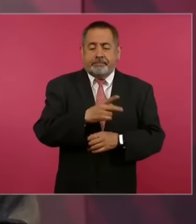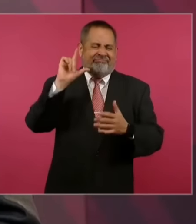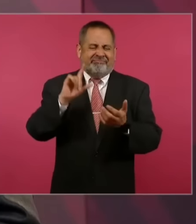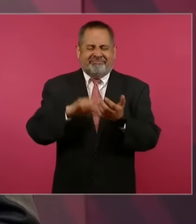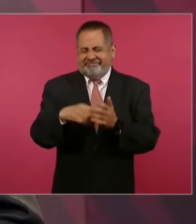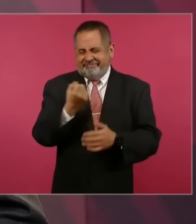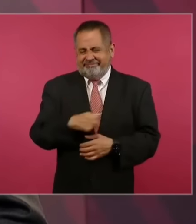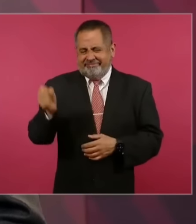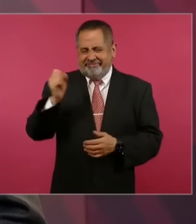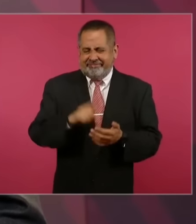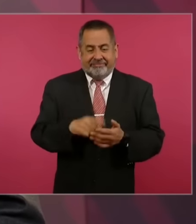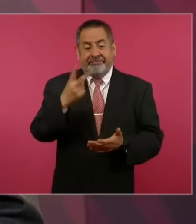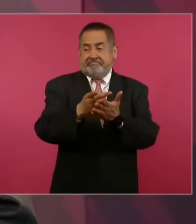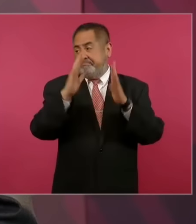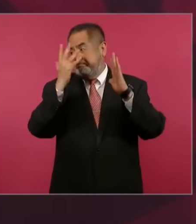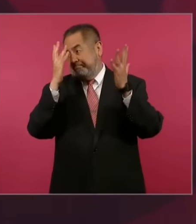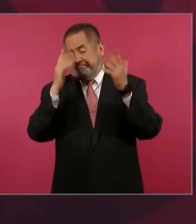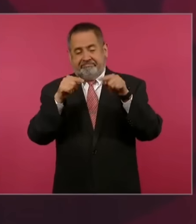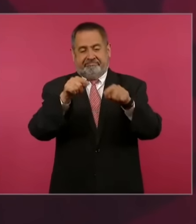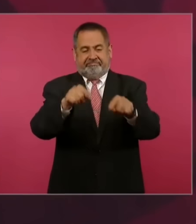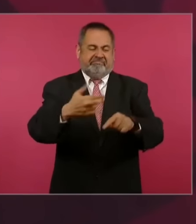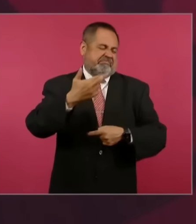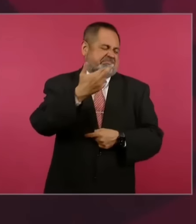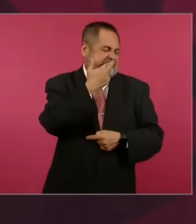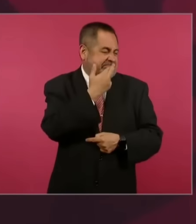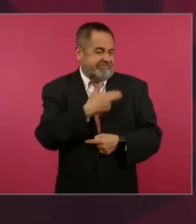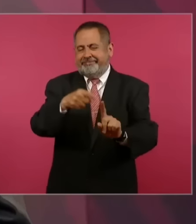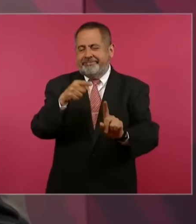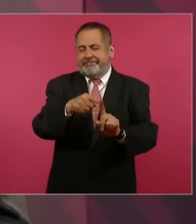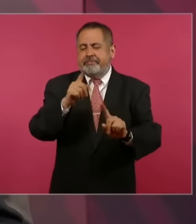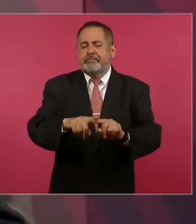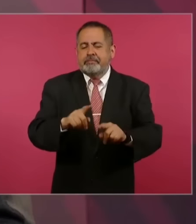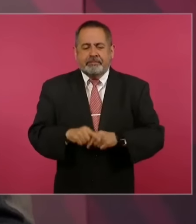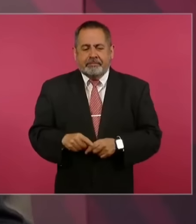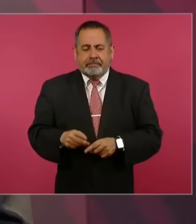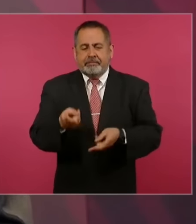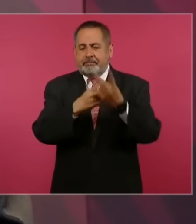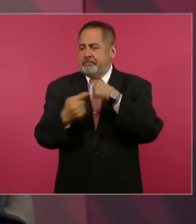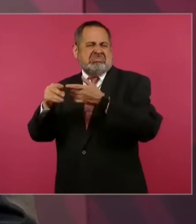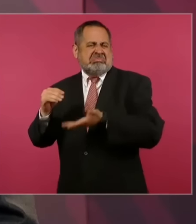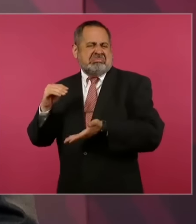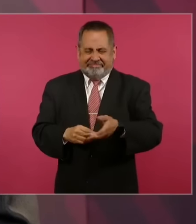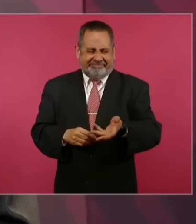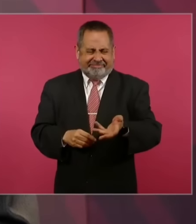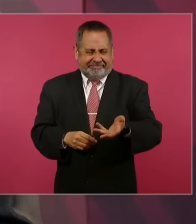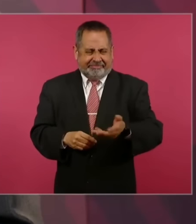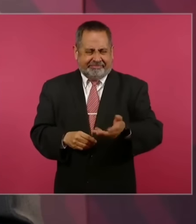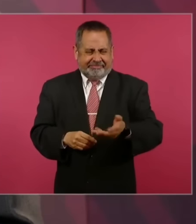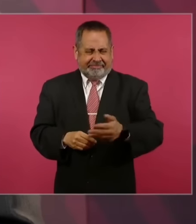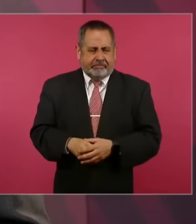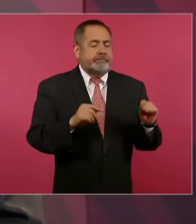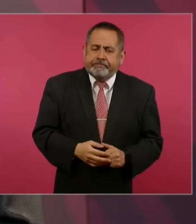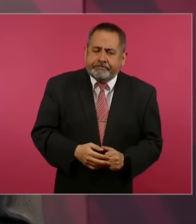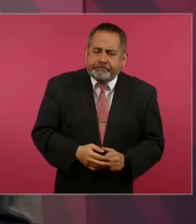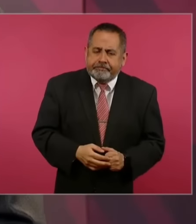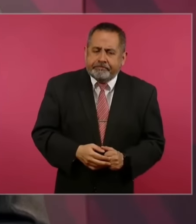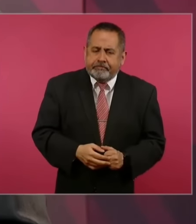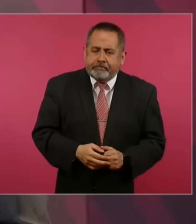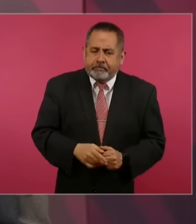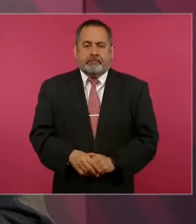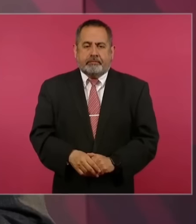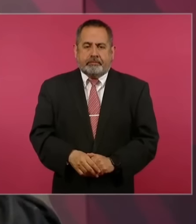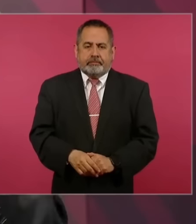periodismo, dos veces premiado, el mejor periodista del mundo, que vino a calumniar y ya no habla? No